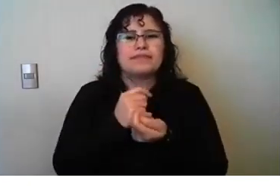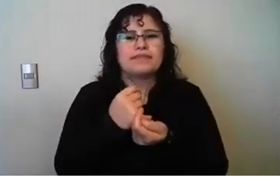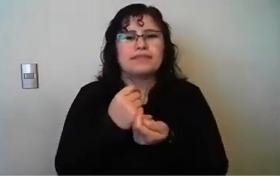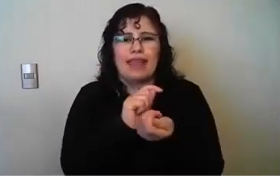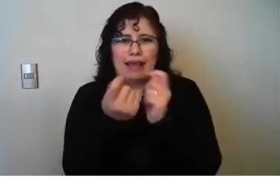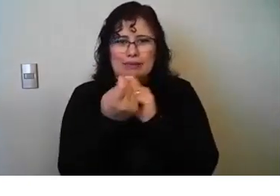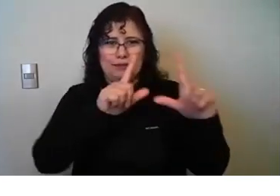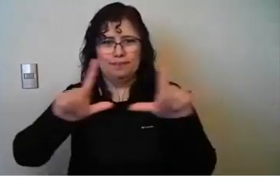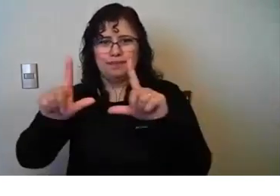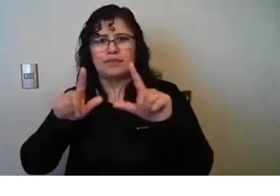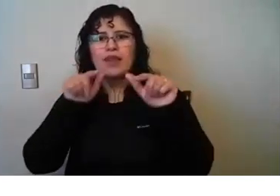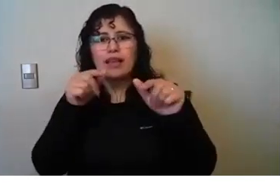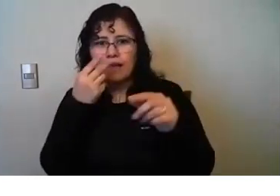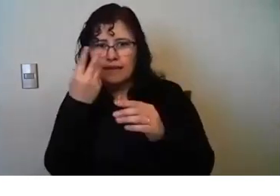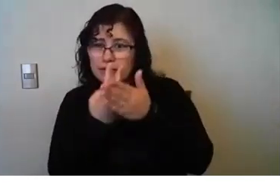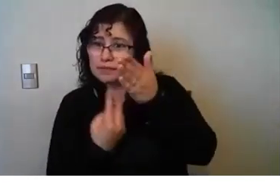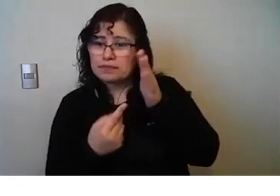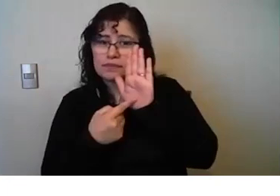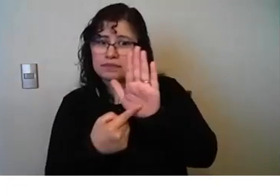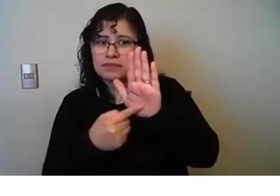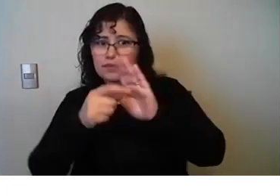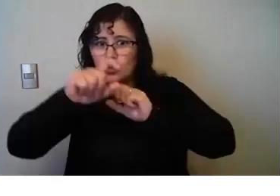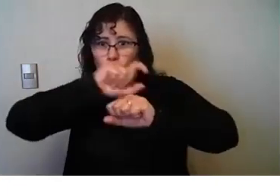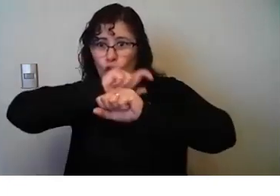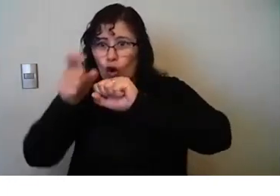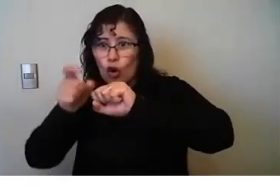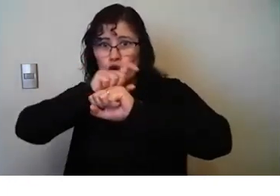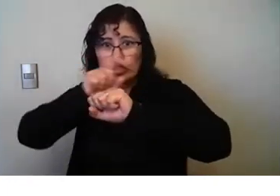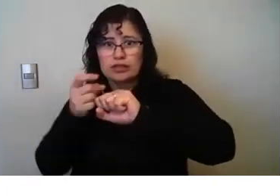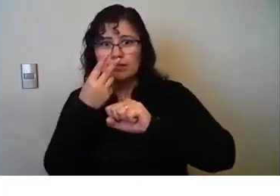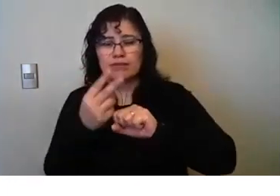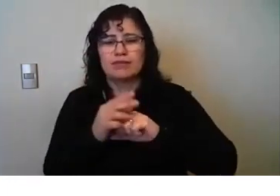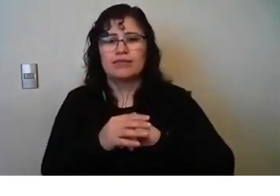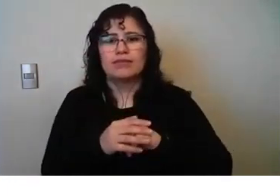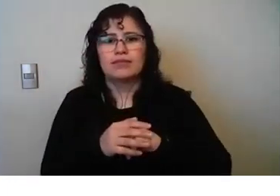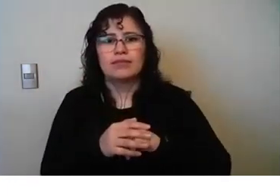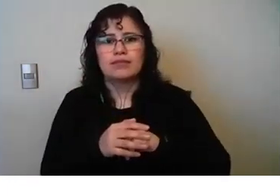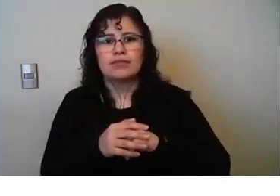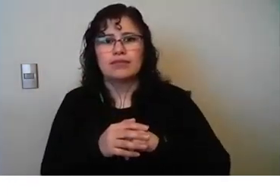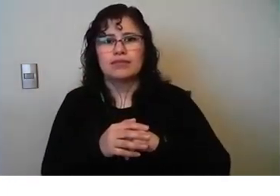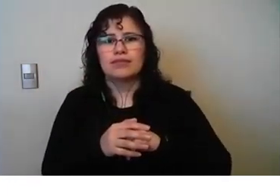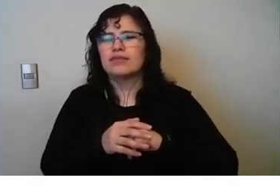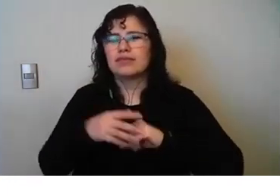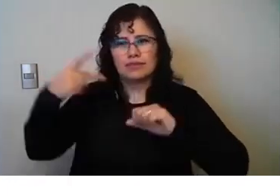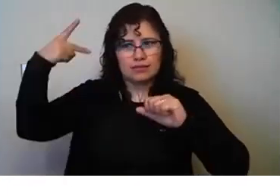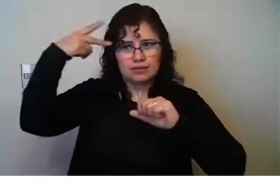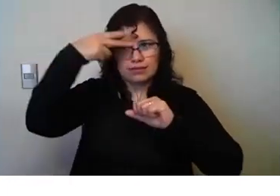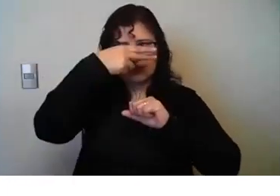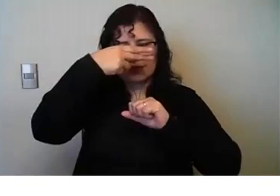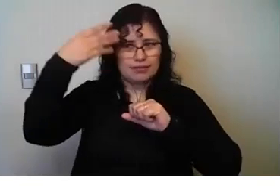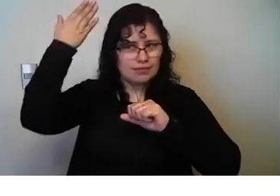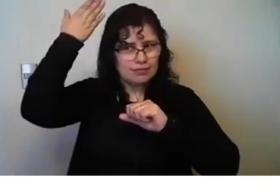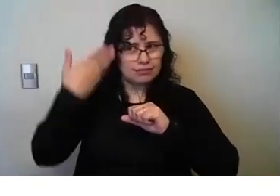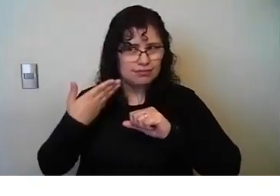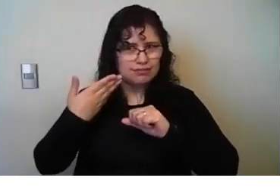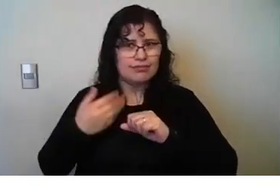corte, bueno, en un esquema de la corteza que podemos considerar como un corte coronal, ¿cierto? Acá está el tronco